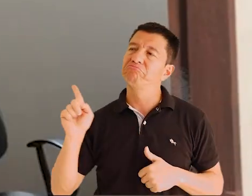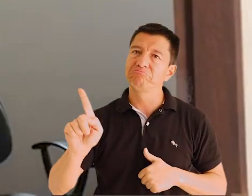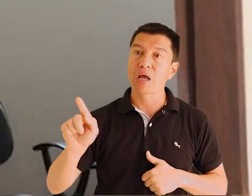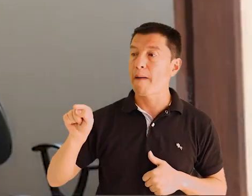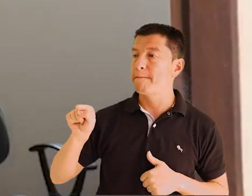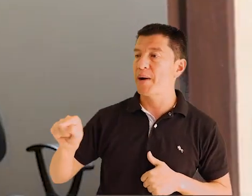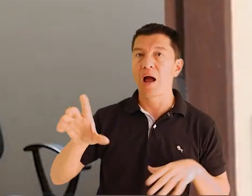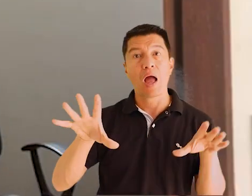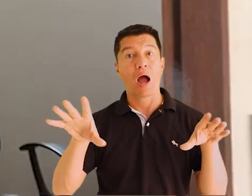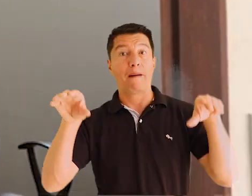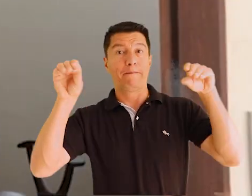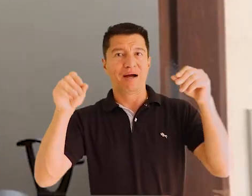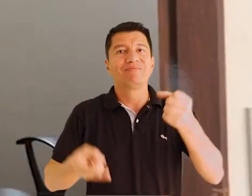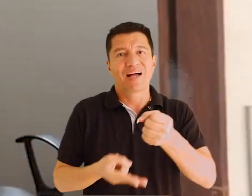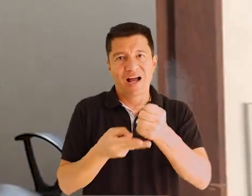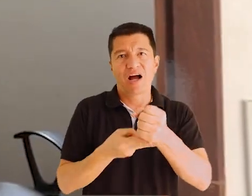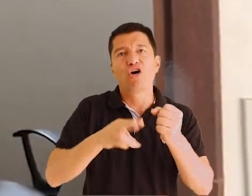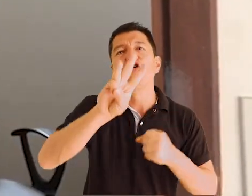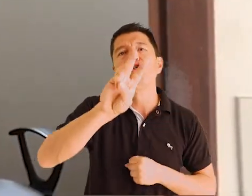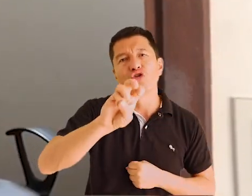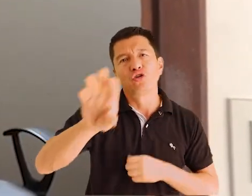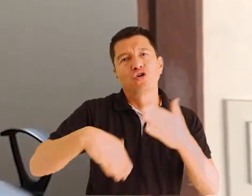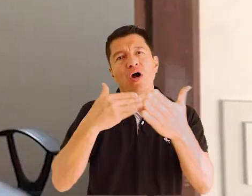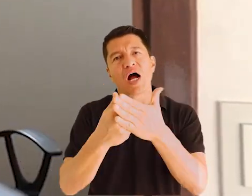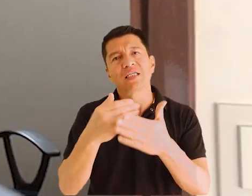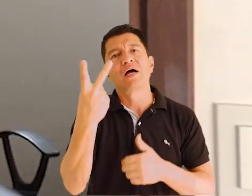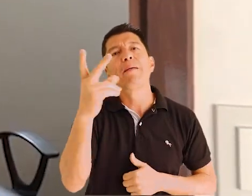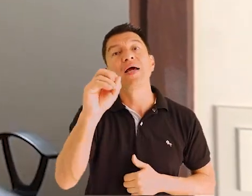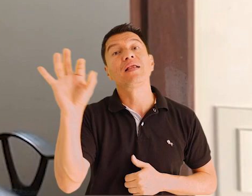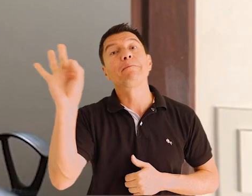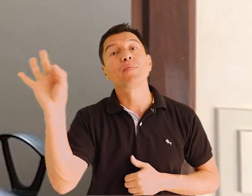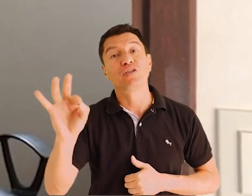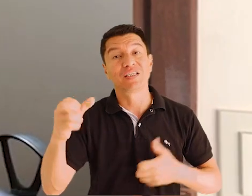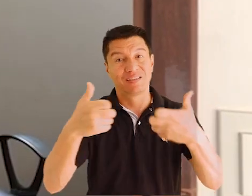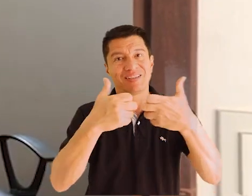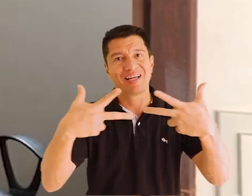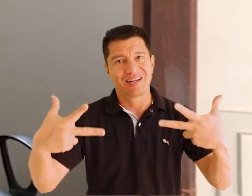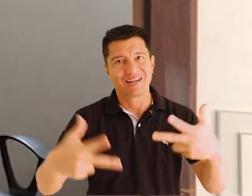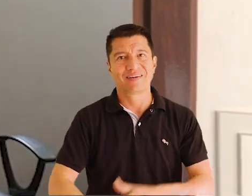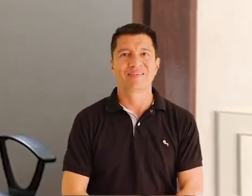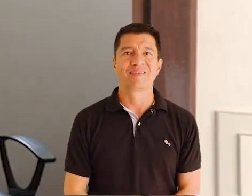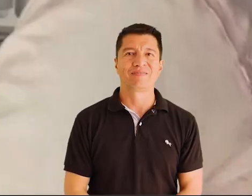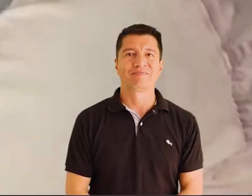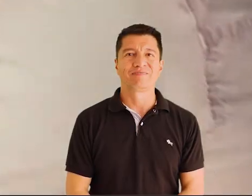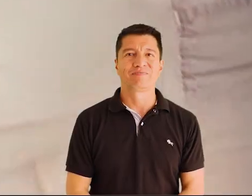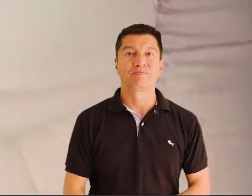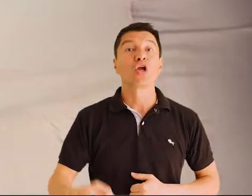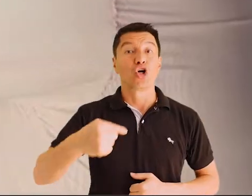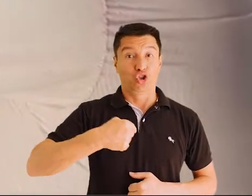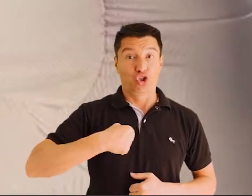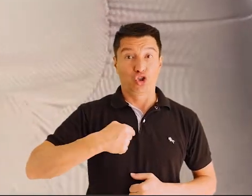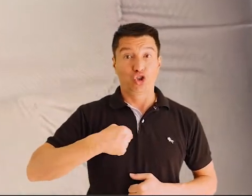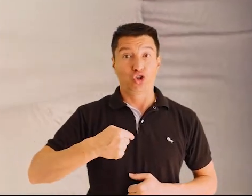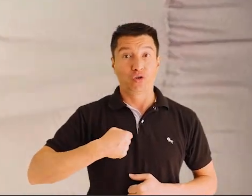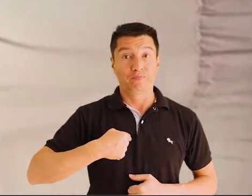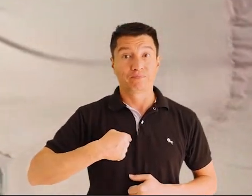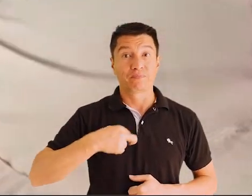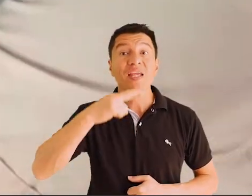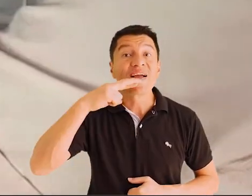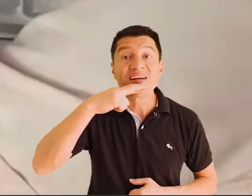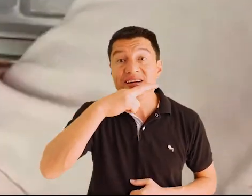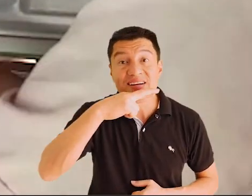habitación. Al hacerlo así, puedo ahorrar entre el 8 y el 20% de la energía destinada a iluminación. Descongelo